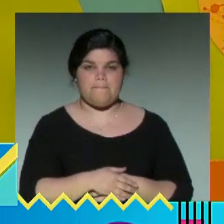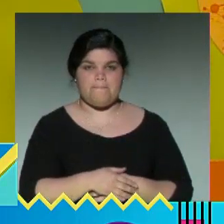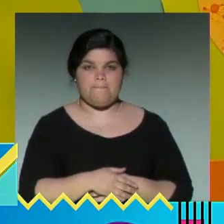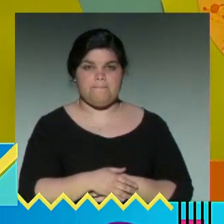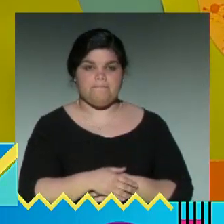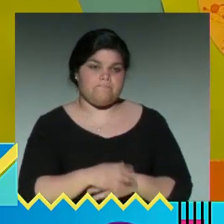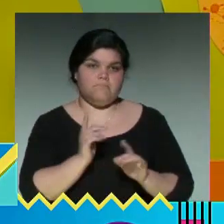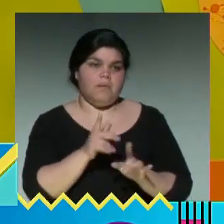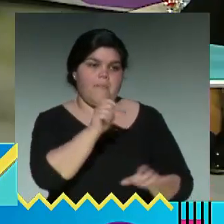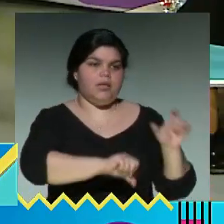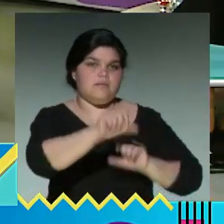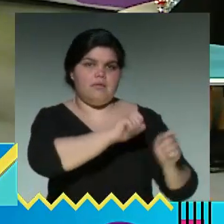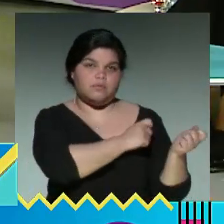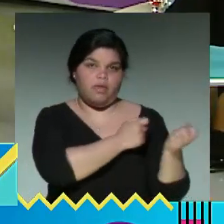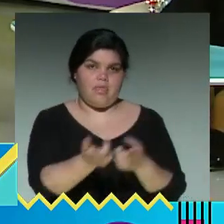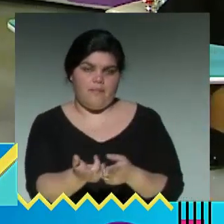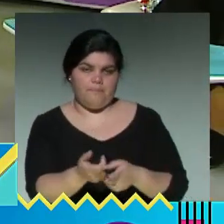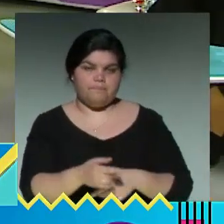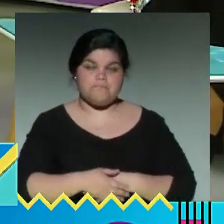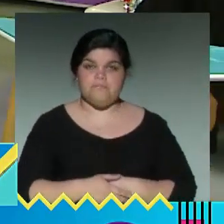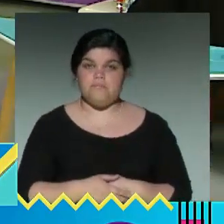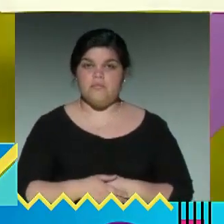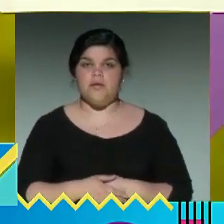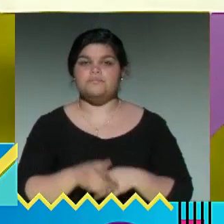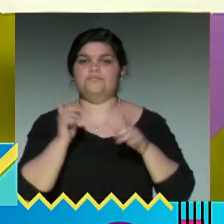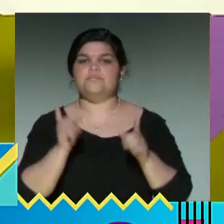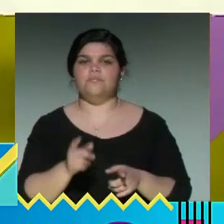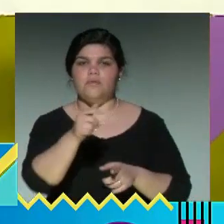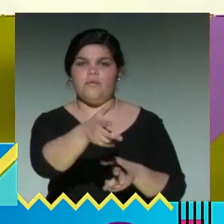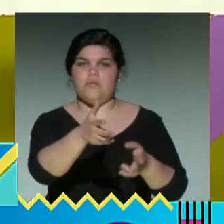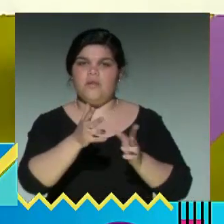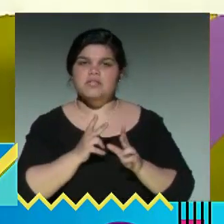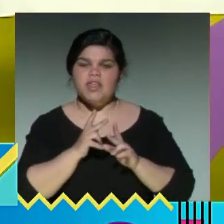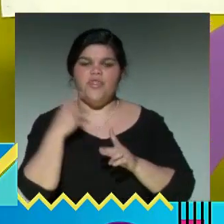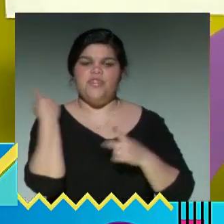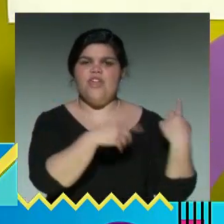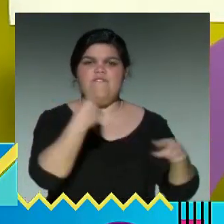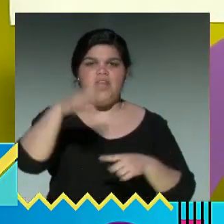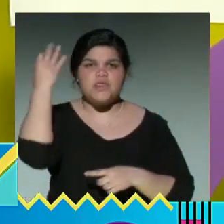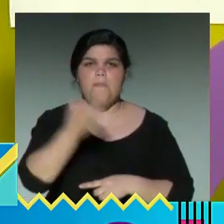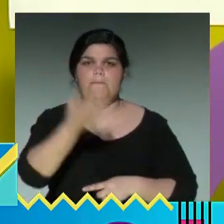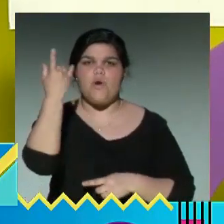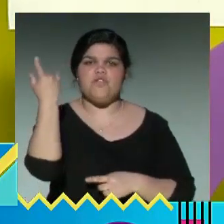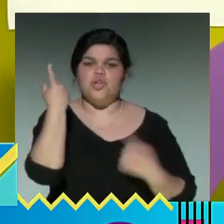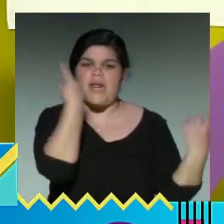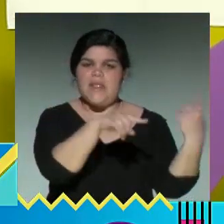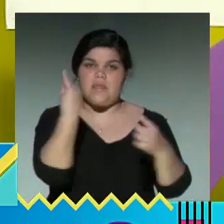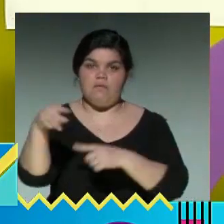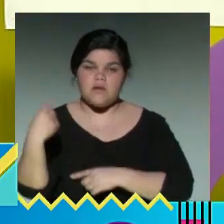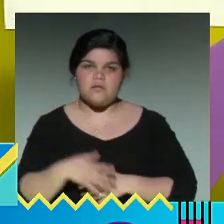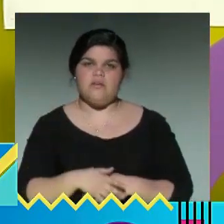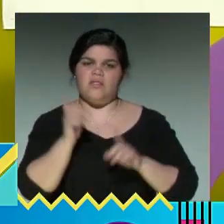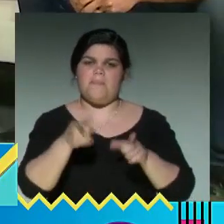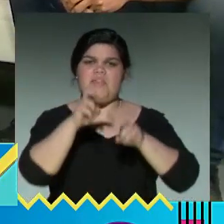desde las ciencias, ¿no? Bien, y ahí en esto de la multidisciplina, ¿no? También preguntarles por el rol de la comunicación, porque no deja de ser